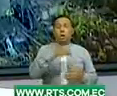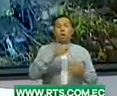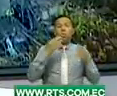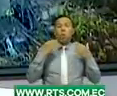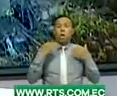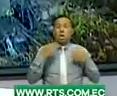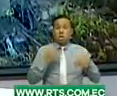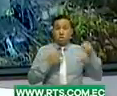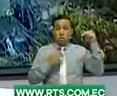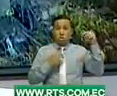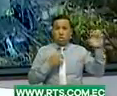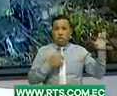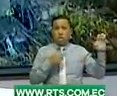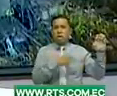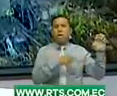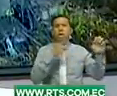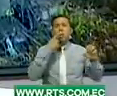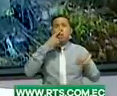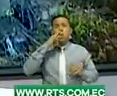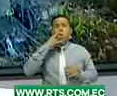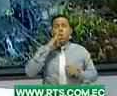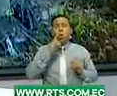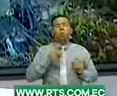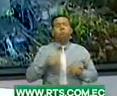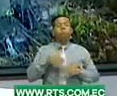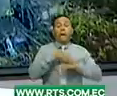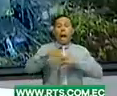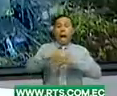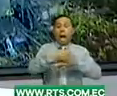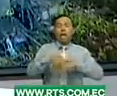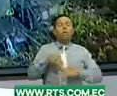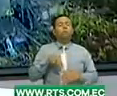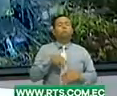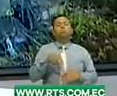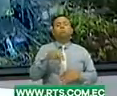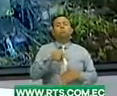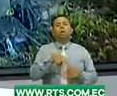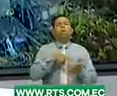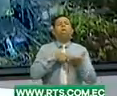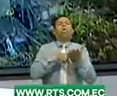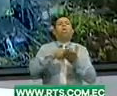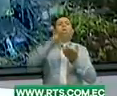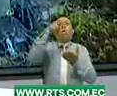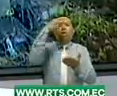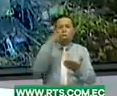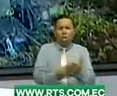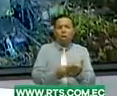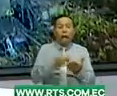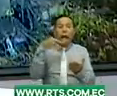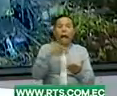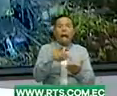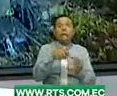niño recibió una fuerte descarga eléctrica al tocar un cable tras resbalarse mientras caminaba por la zona.